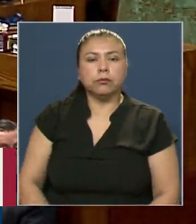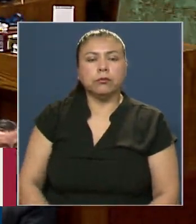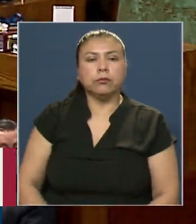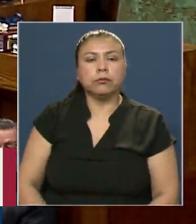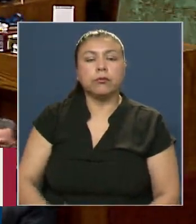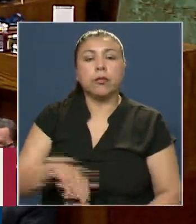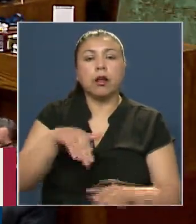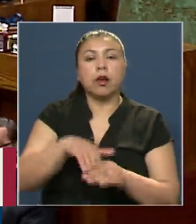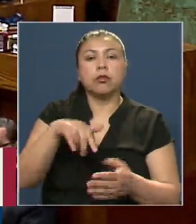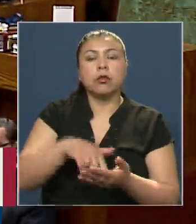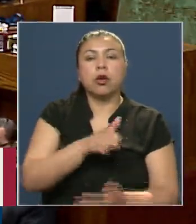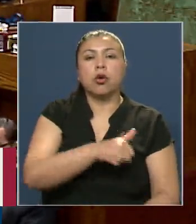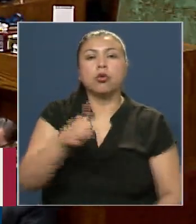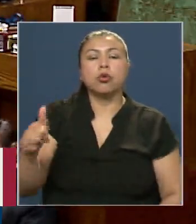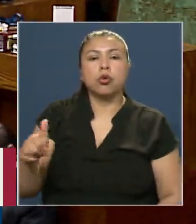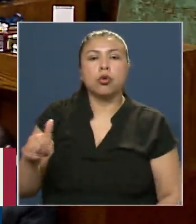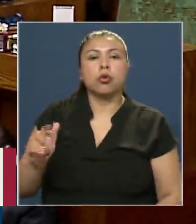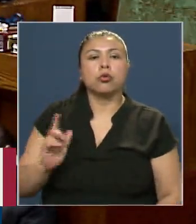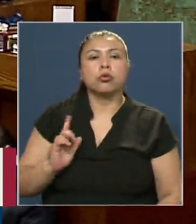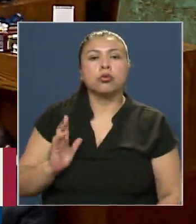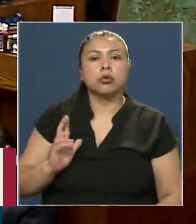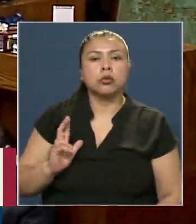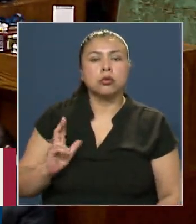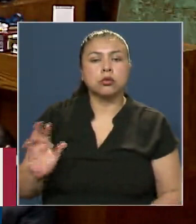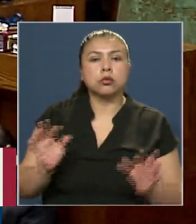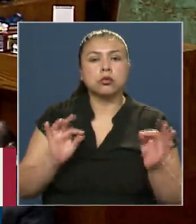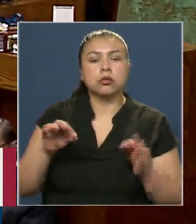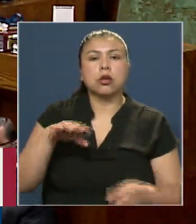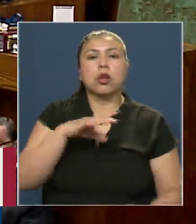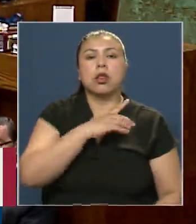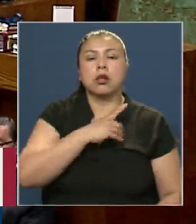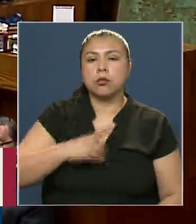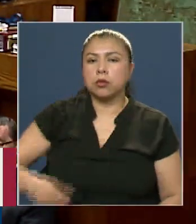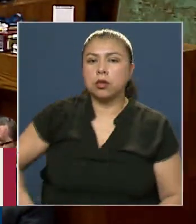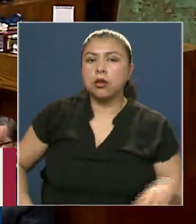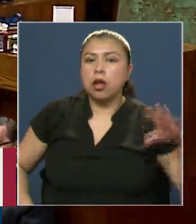¿Han votado todas las señoras y señores diputados?